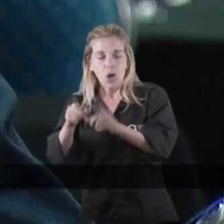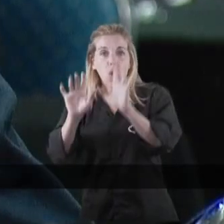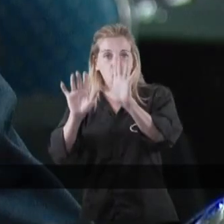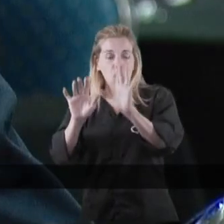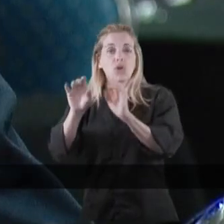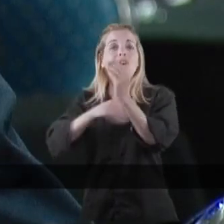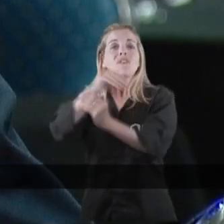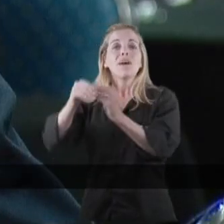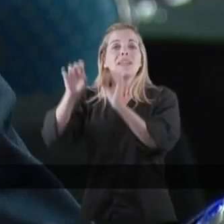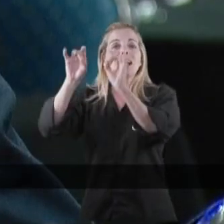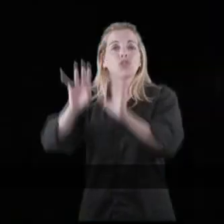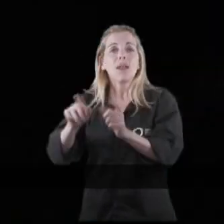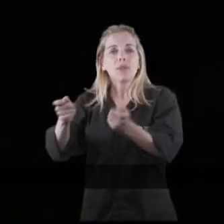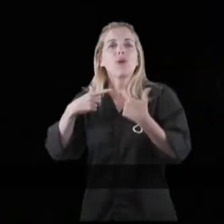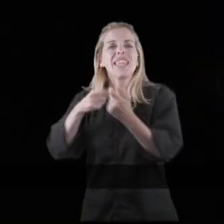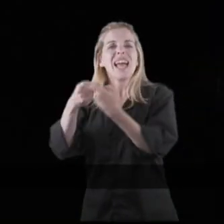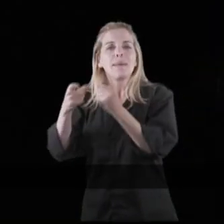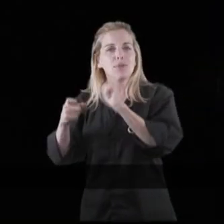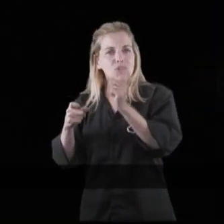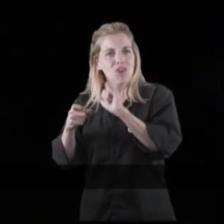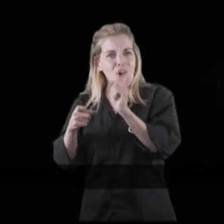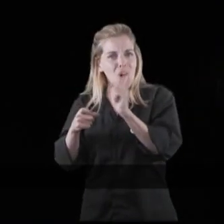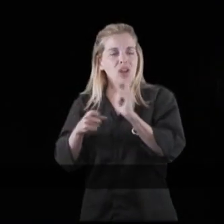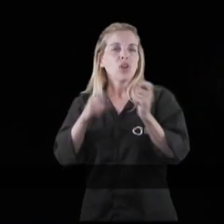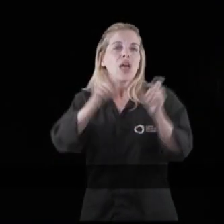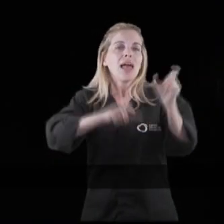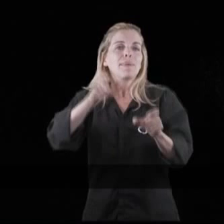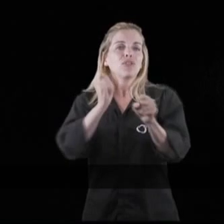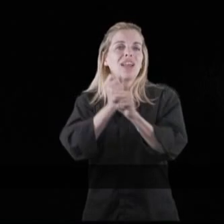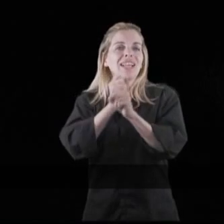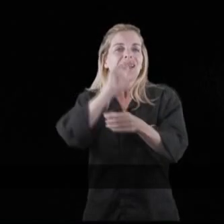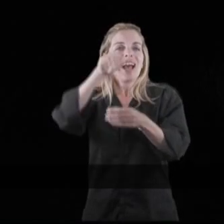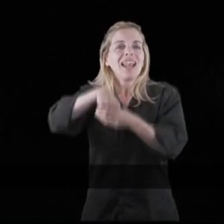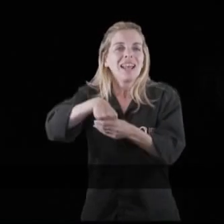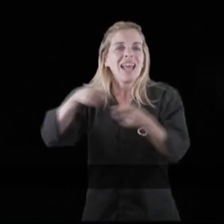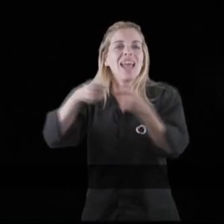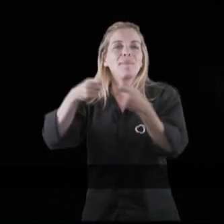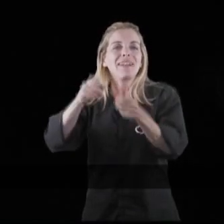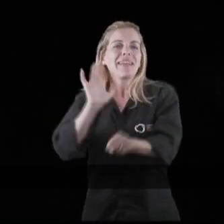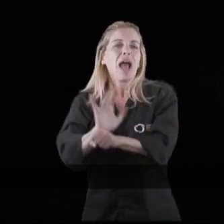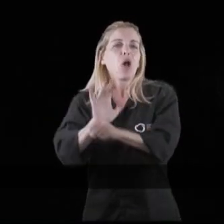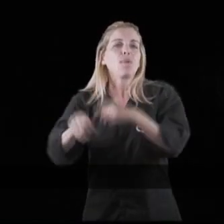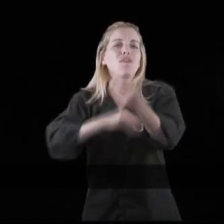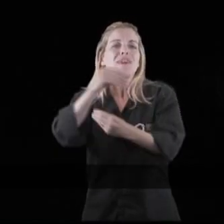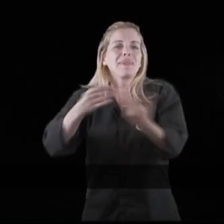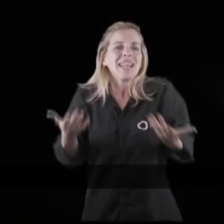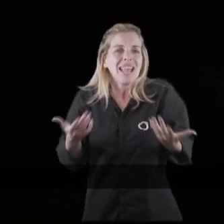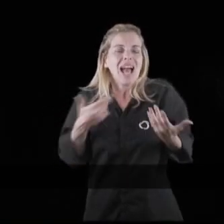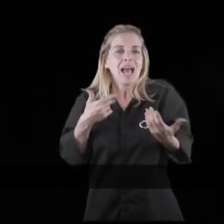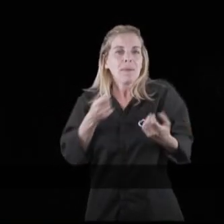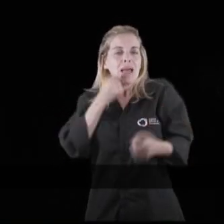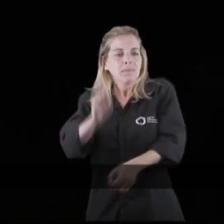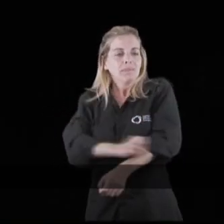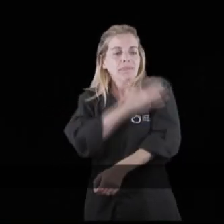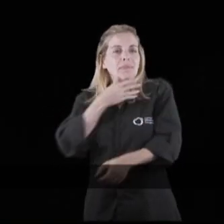la familia propietaria, la familia es la familia de los que trabajan. Es muy impresionante entrar a una pyme y ver que